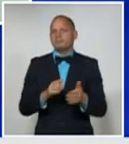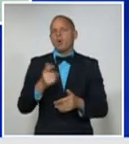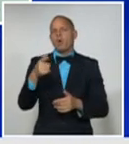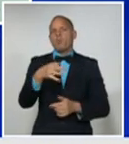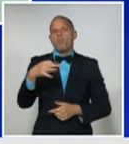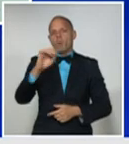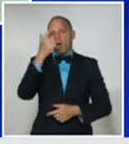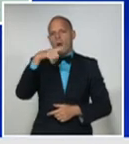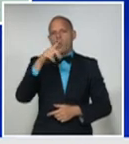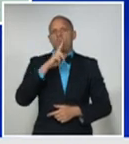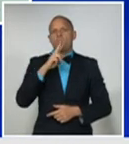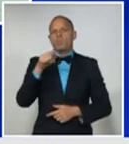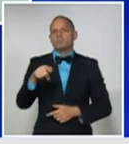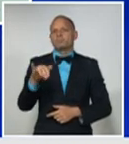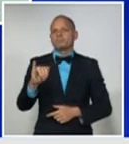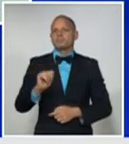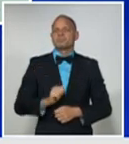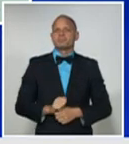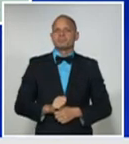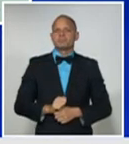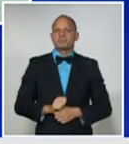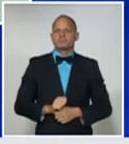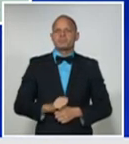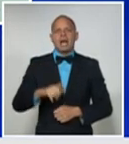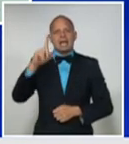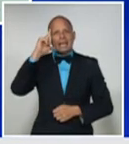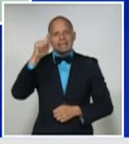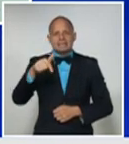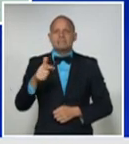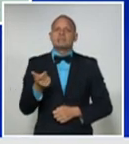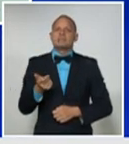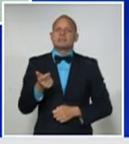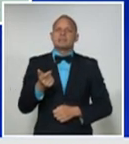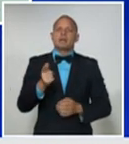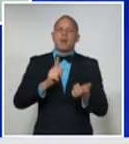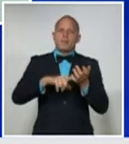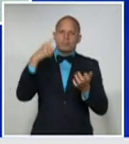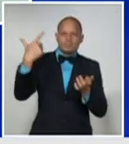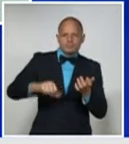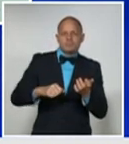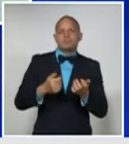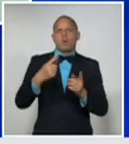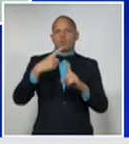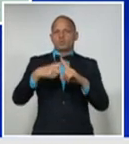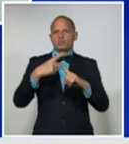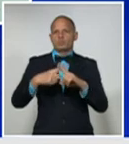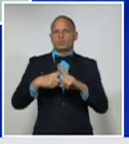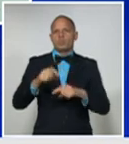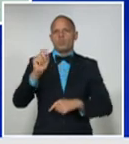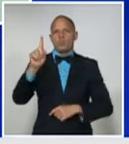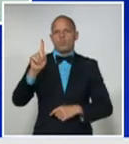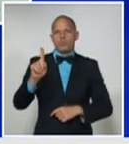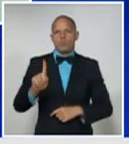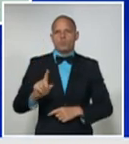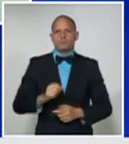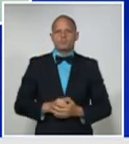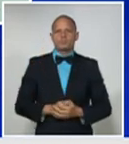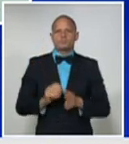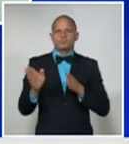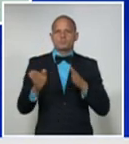Pasajeros 6 y Lajas, Palmira y Cruces 1 de cada uno. Villa